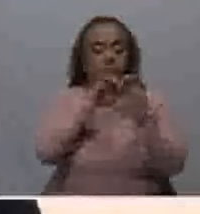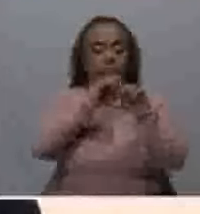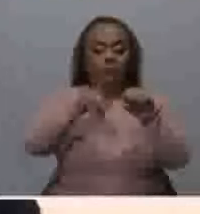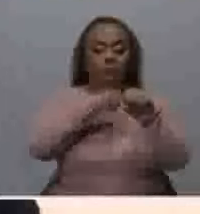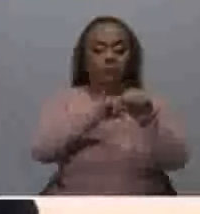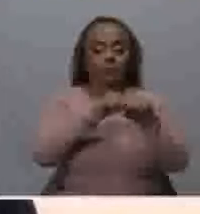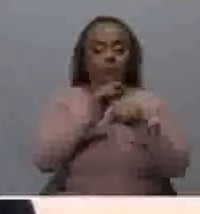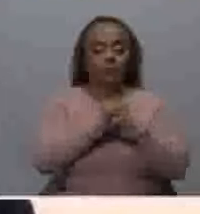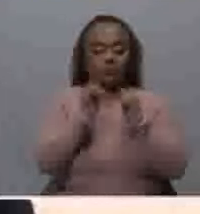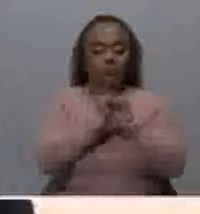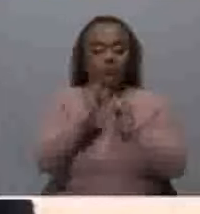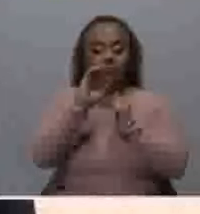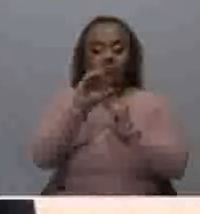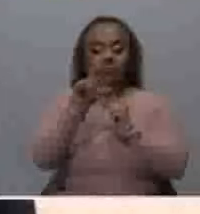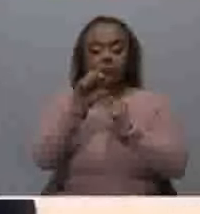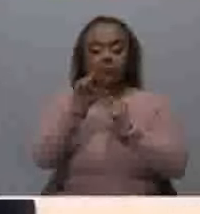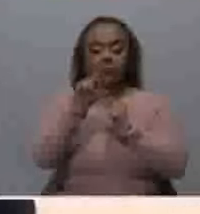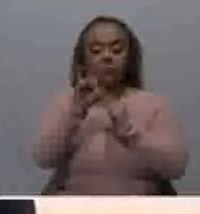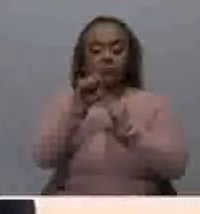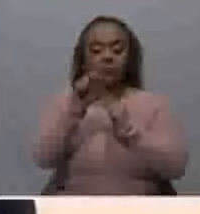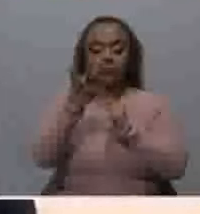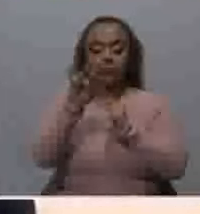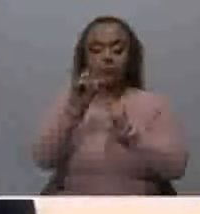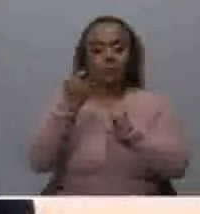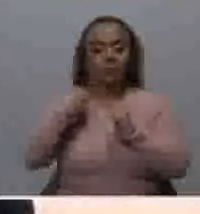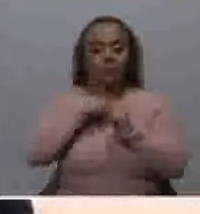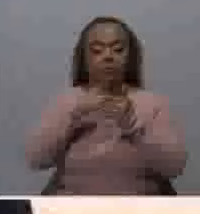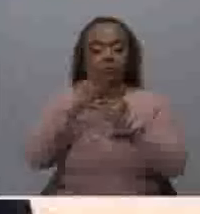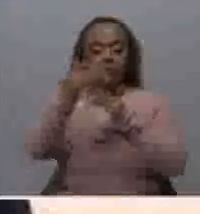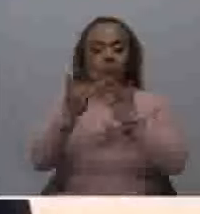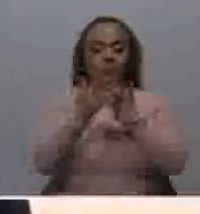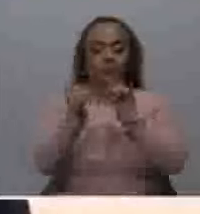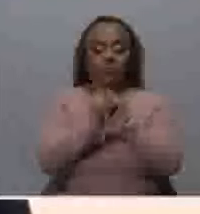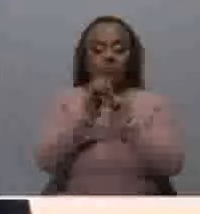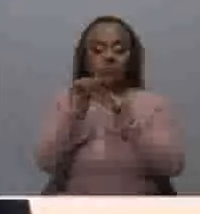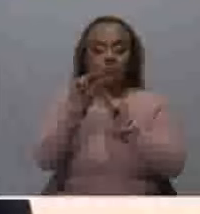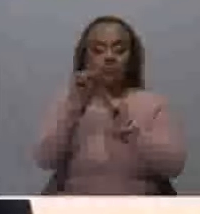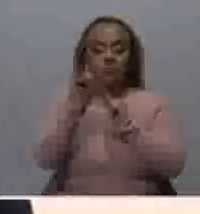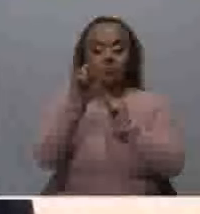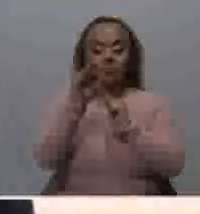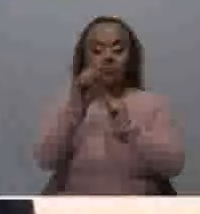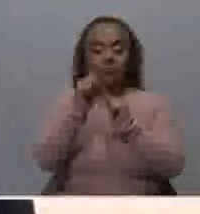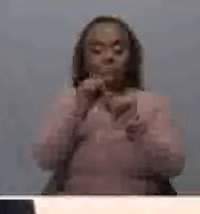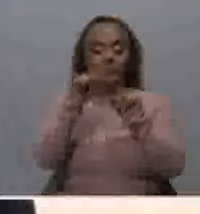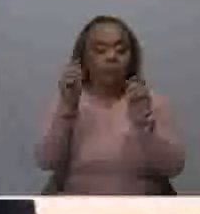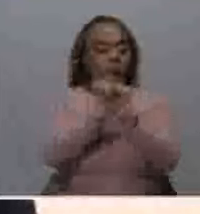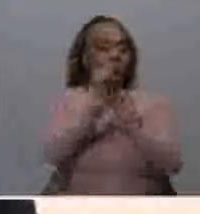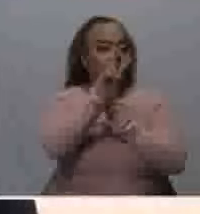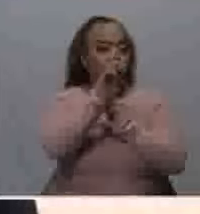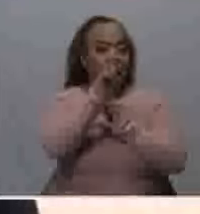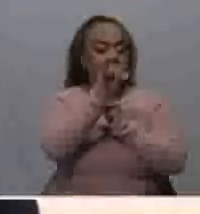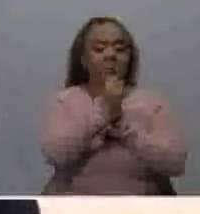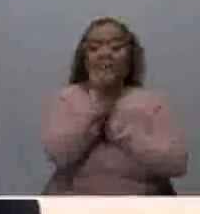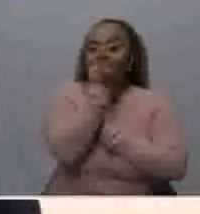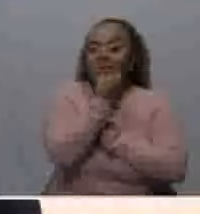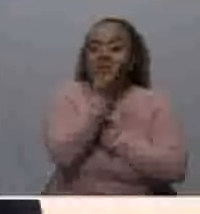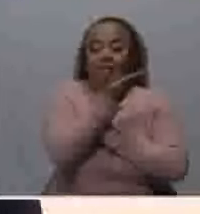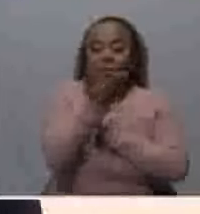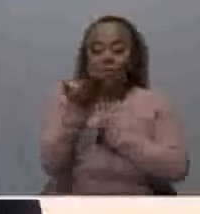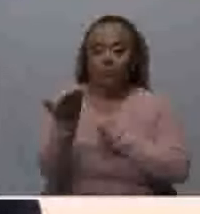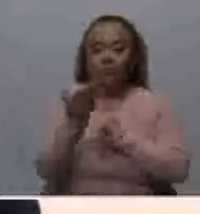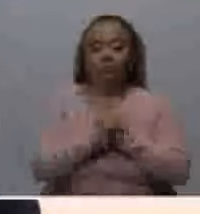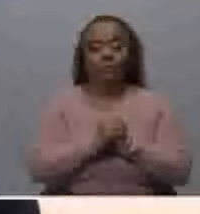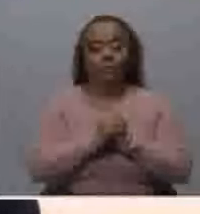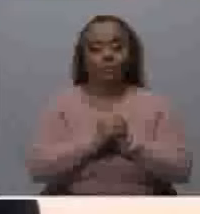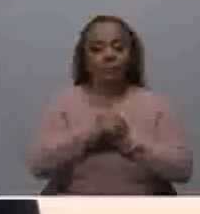Claudio Vivas. Ya en algunos minutos vamos a ir con Andrés, pero con Claudio Vivas quedan cosas, Cristian,